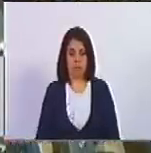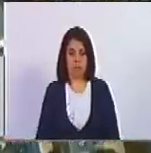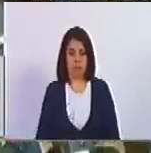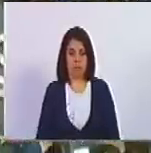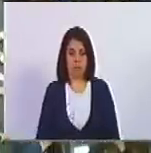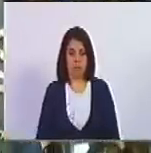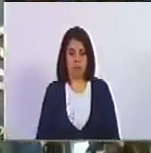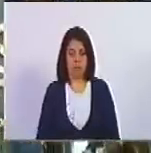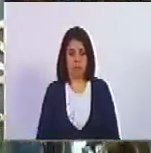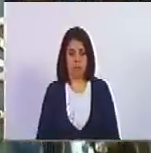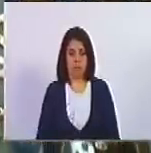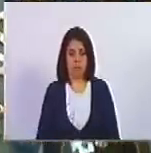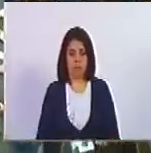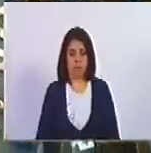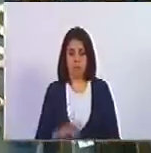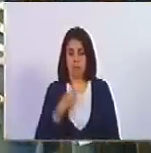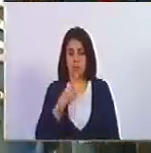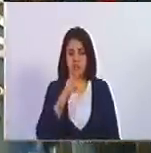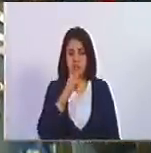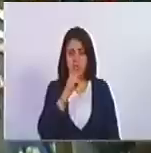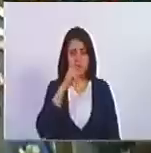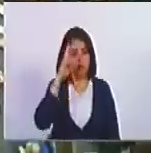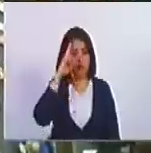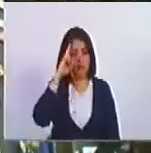Viene el consultor jurídico a decir que no tengo la razón.